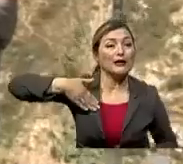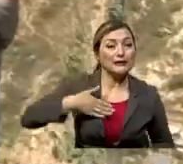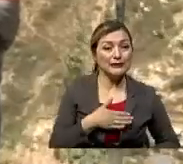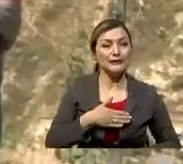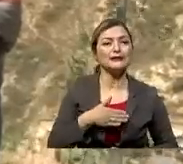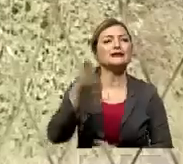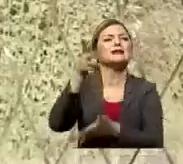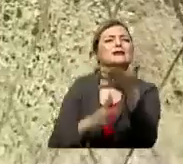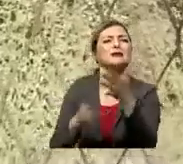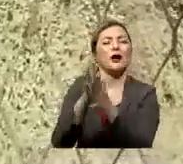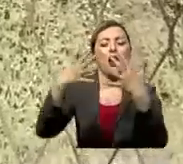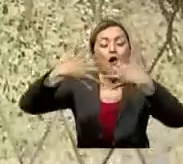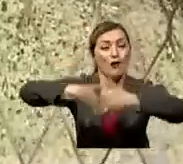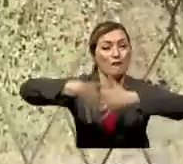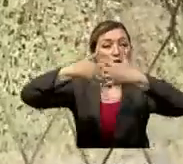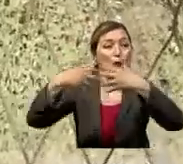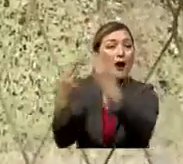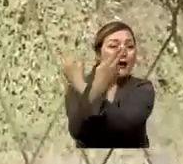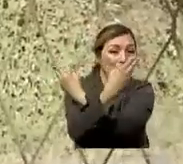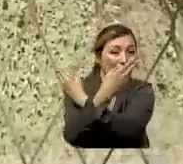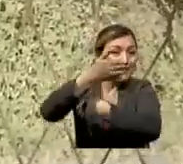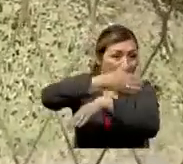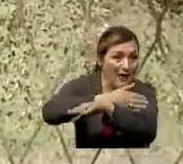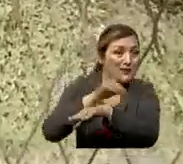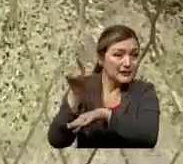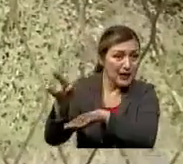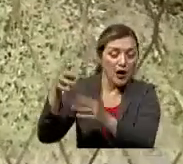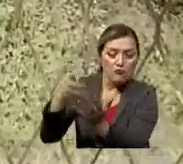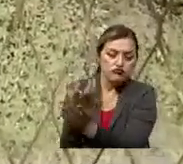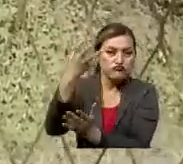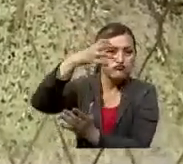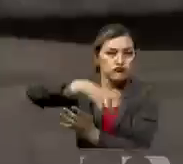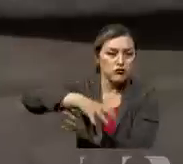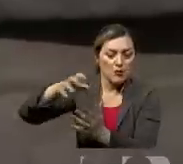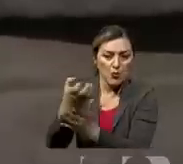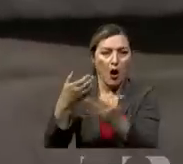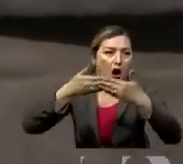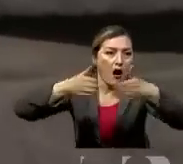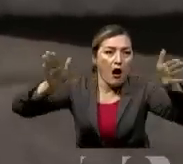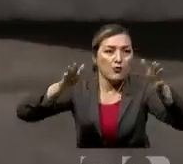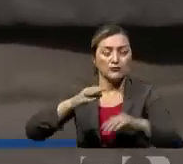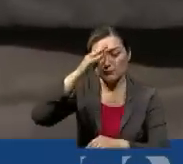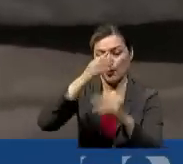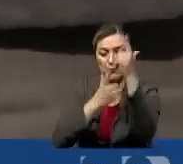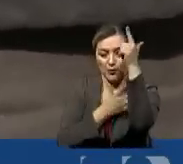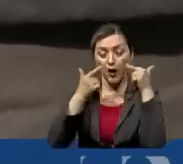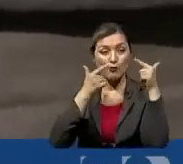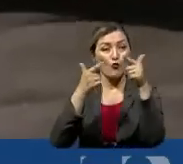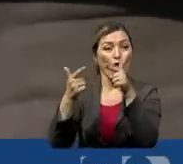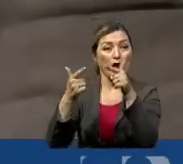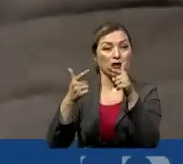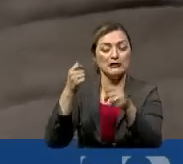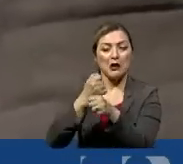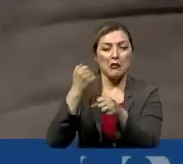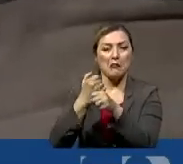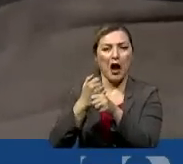una cantera que, aunque ha sido clausurada en ocasiones anteriores, han vuelto a operar. Han venido hasta los militares, pero 8 o 10 días no